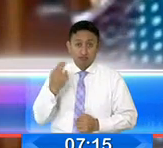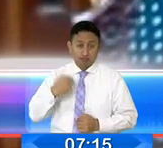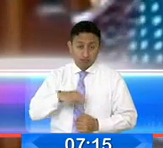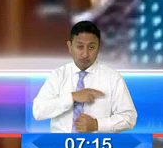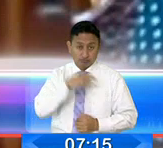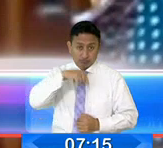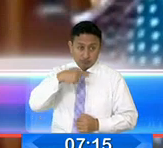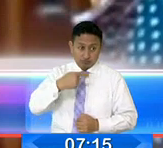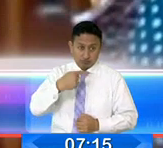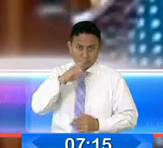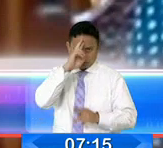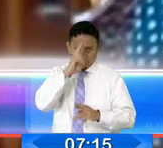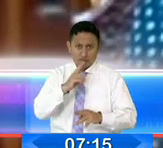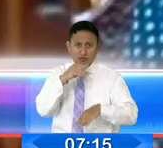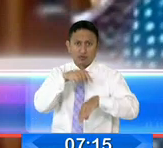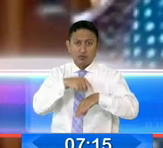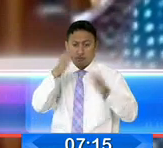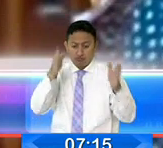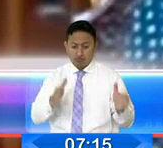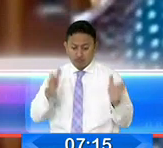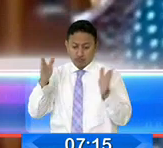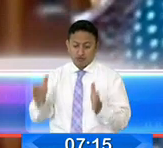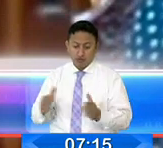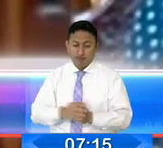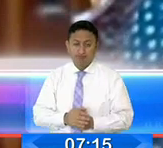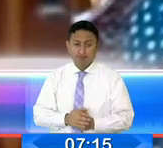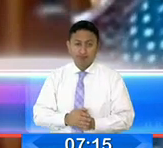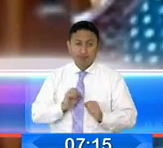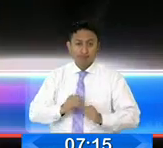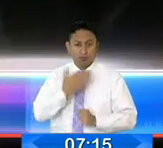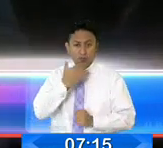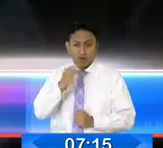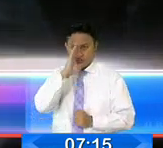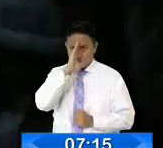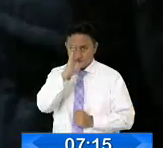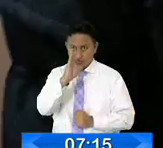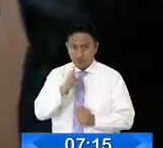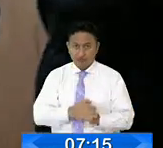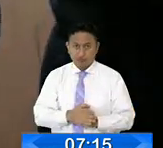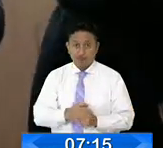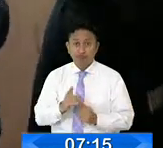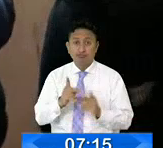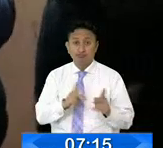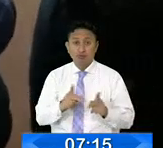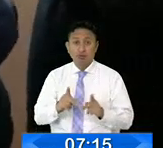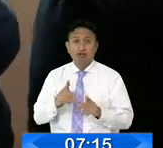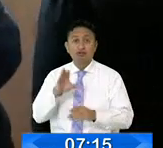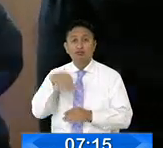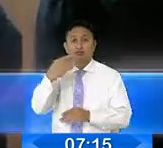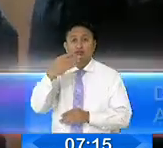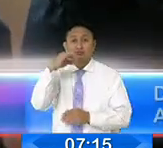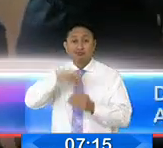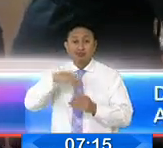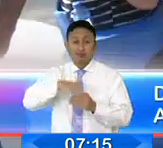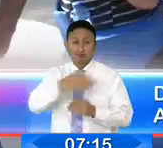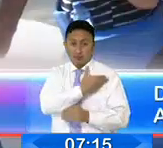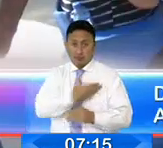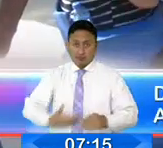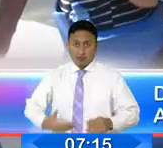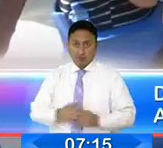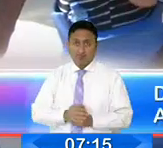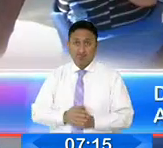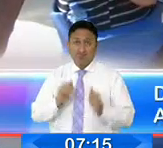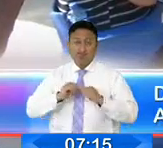cumpliendo con los plazos establecidos. Atamaín prefiere ver al frente y centrarse en la preparación de las elecciones presidenciales y